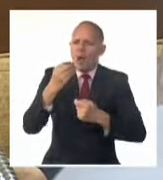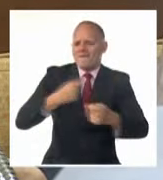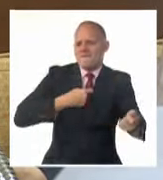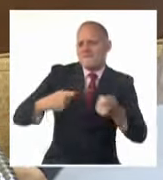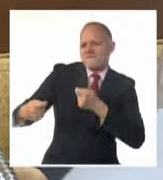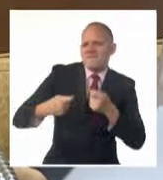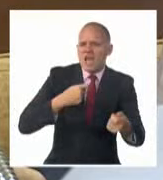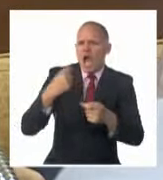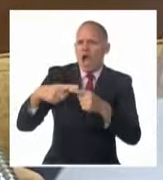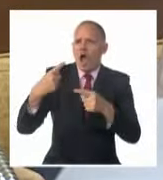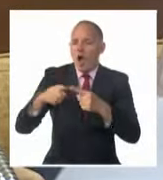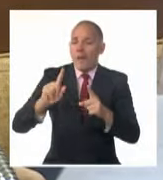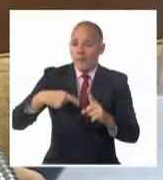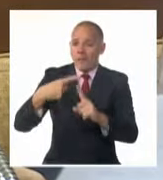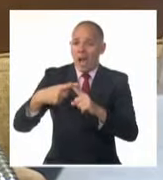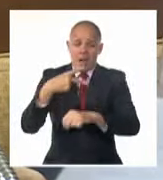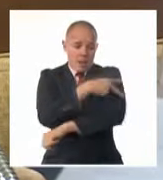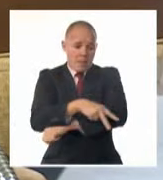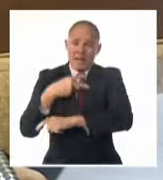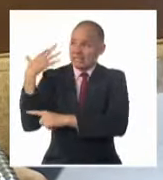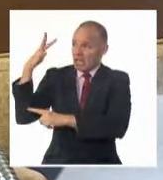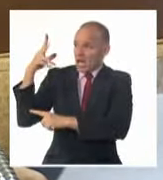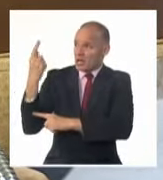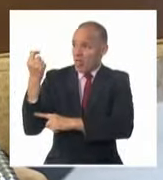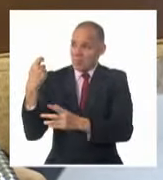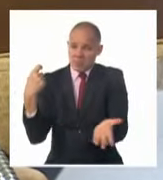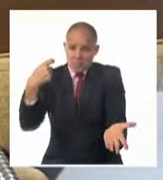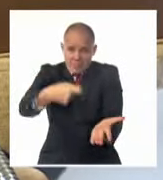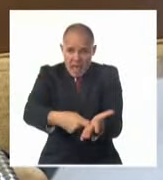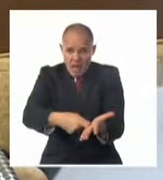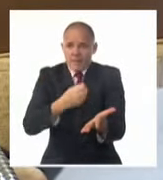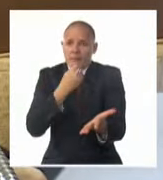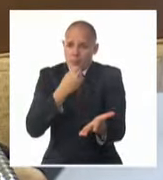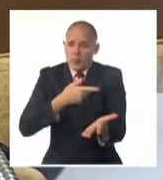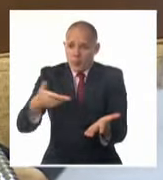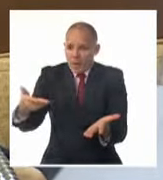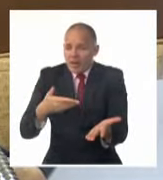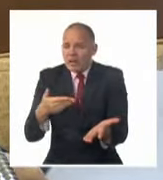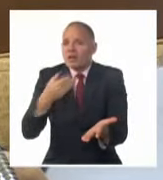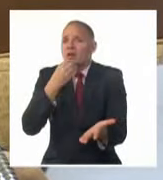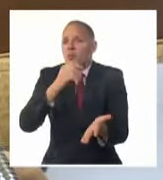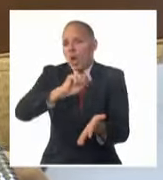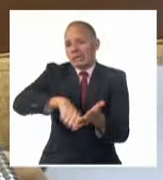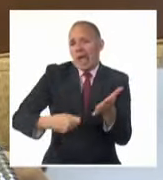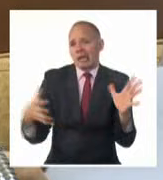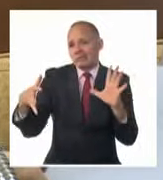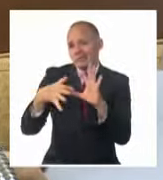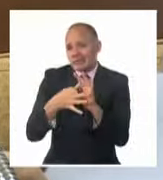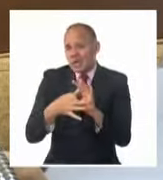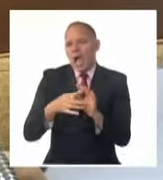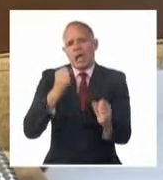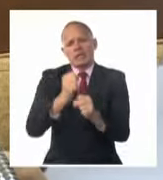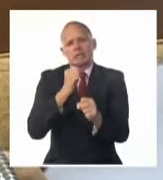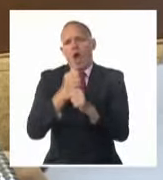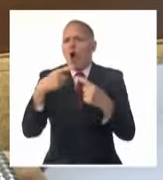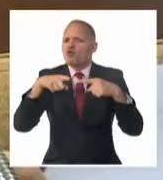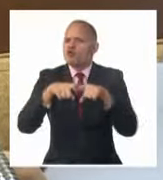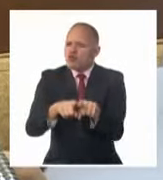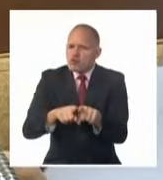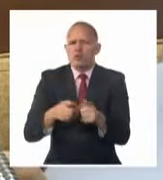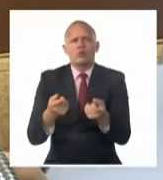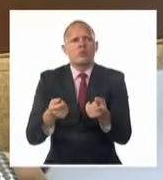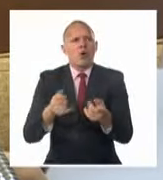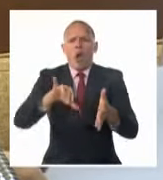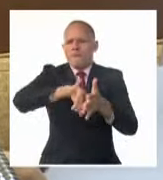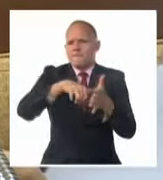e inversiones. Por ejemplo, implementar proyectos conjuntos para el desarrollo de